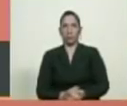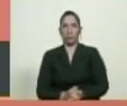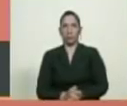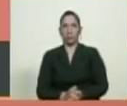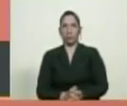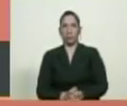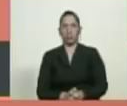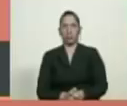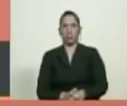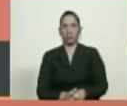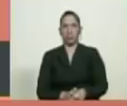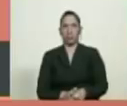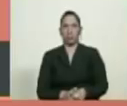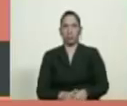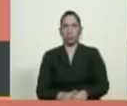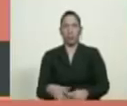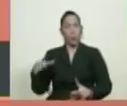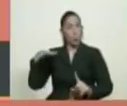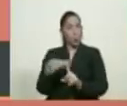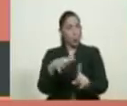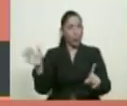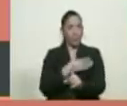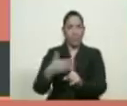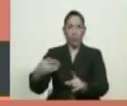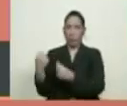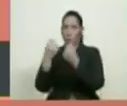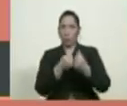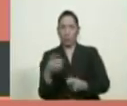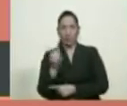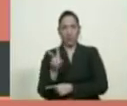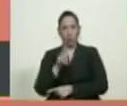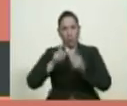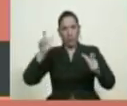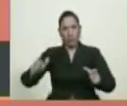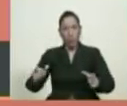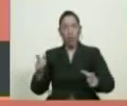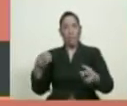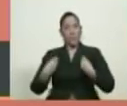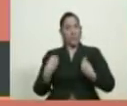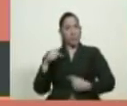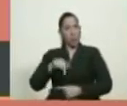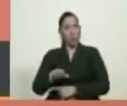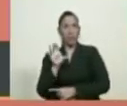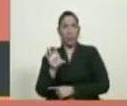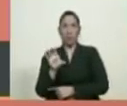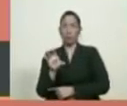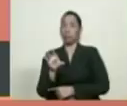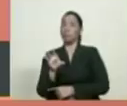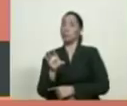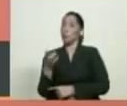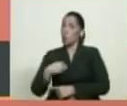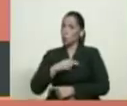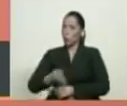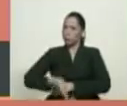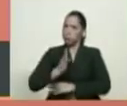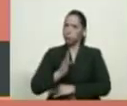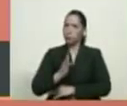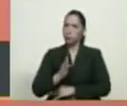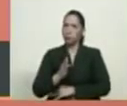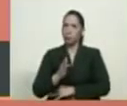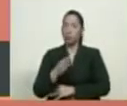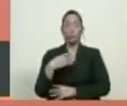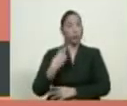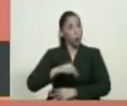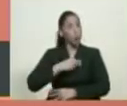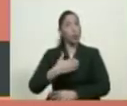o empiezan a seguir agrediendo la economía venezolana y a las personas que vivimos en este país, vamos durísimo, durísimo. Créanlo, porque va a ser